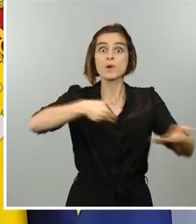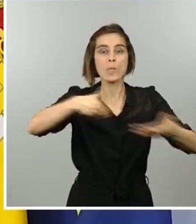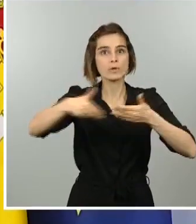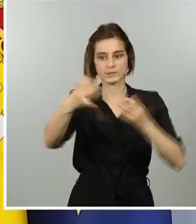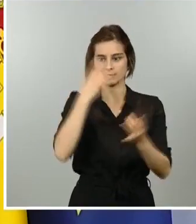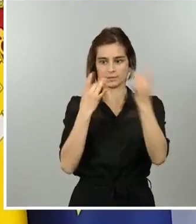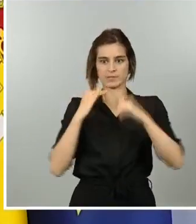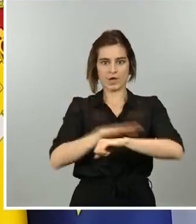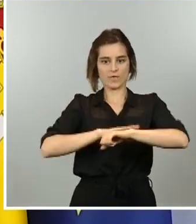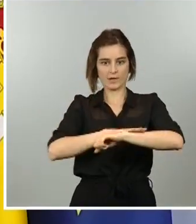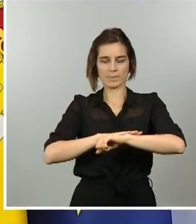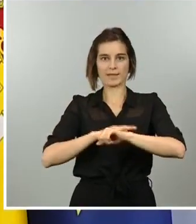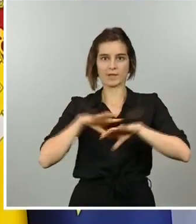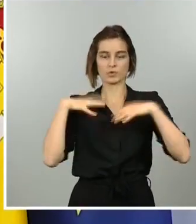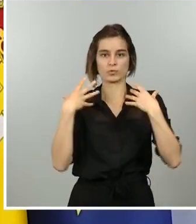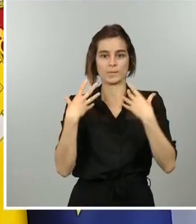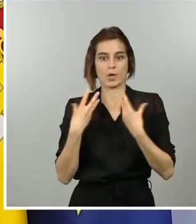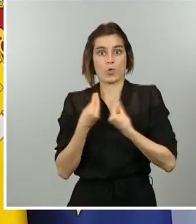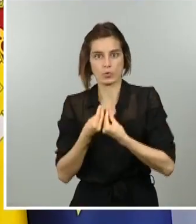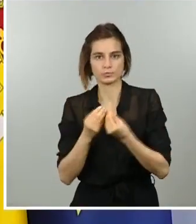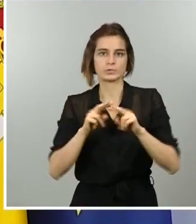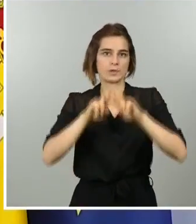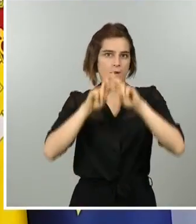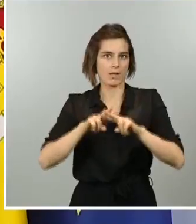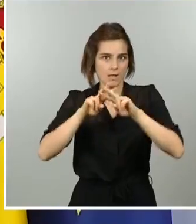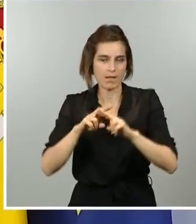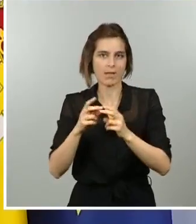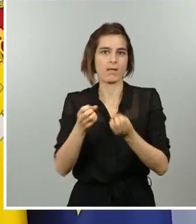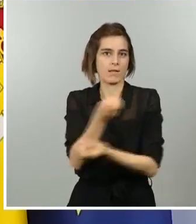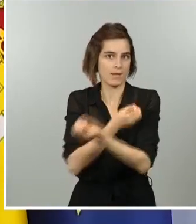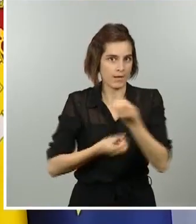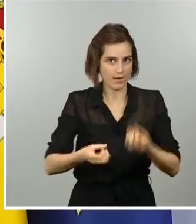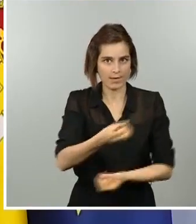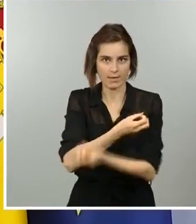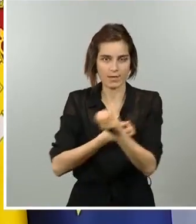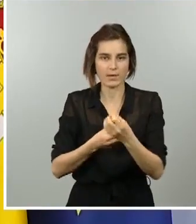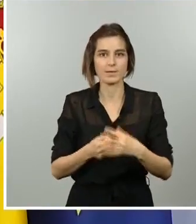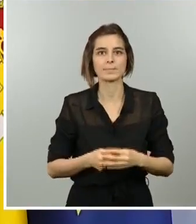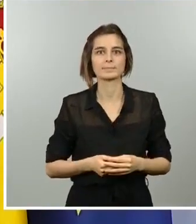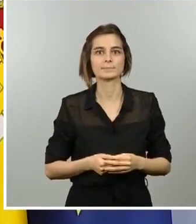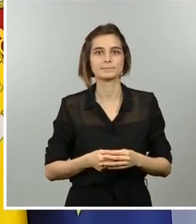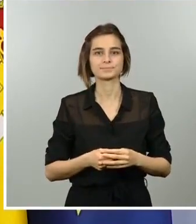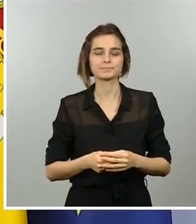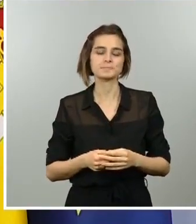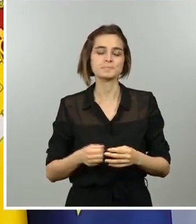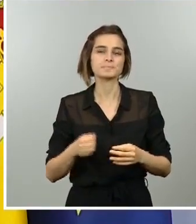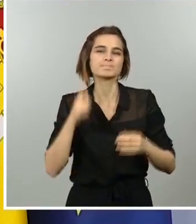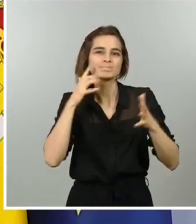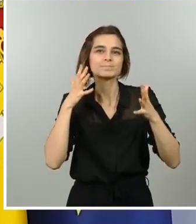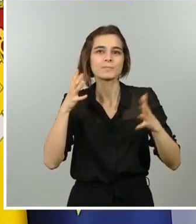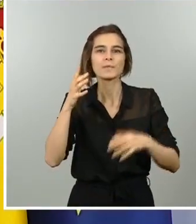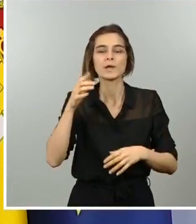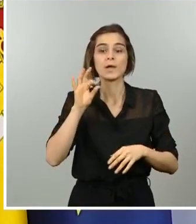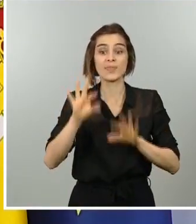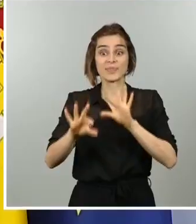conjuntamente y de una forma bilateral. El plazo indicativo es con una semana de antelación a la toma de decisión para que